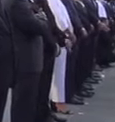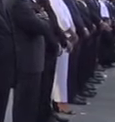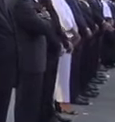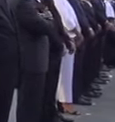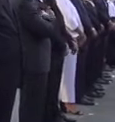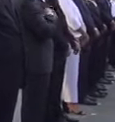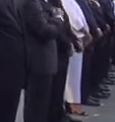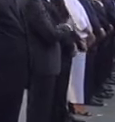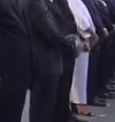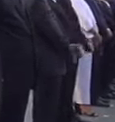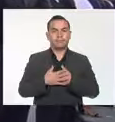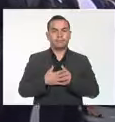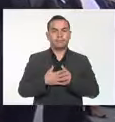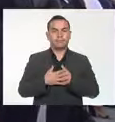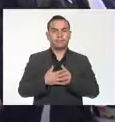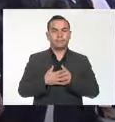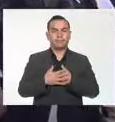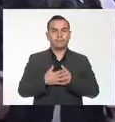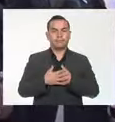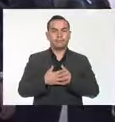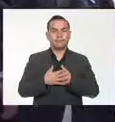¡Unidad de tres! ¡Canso!